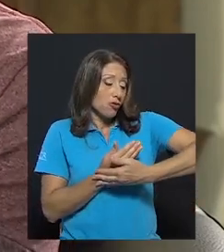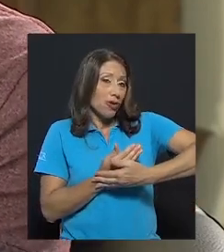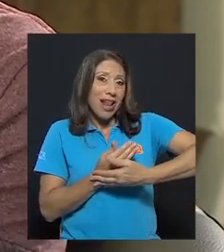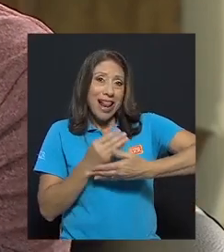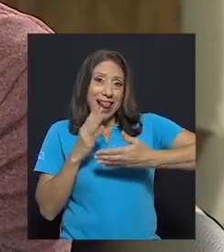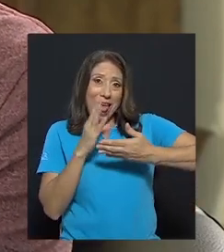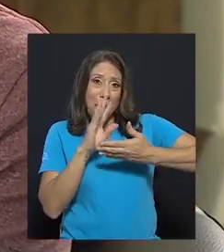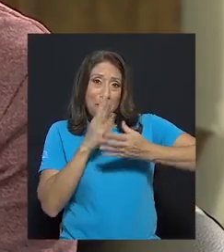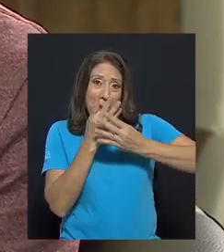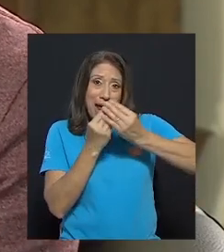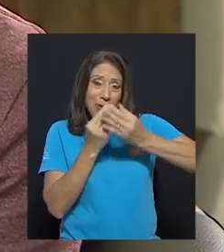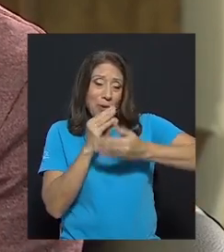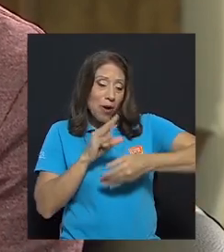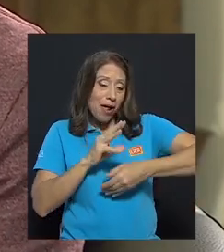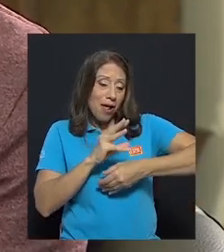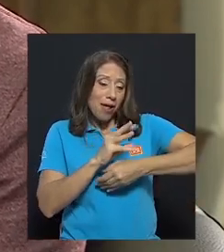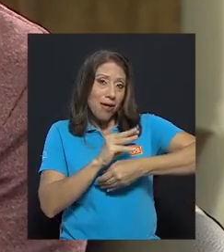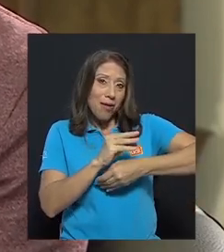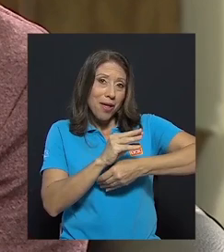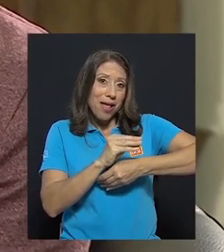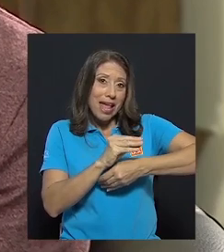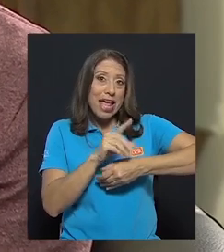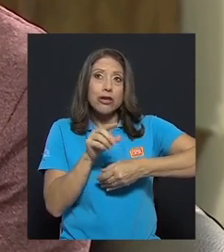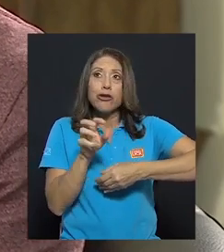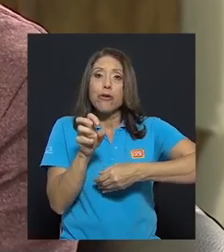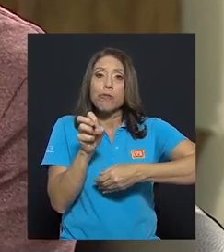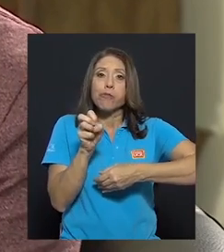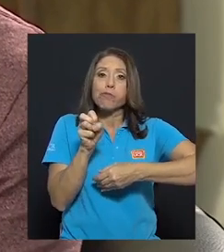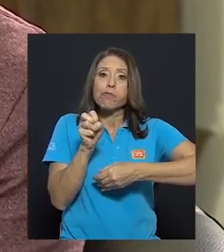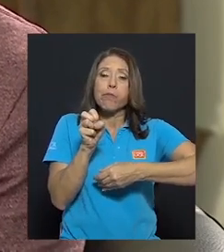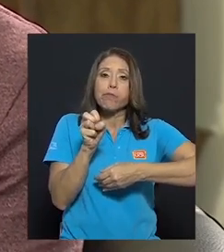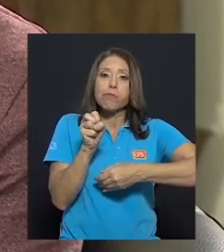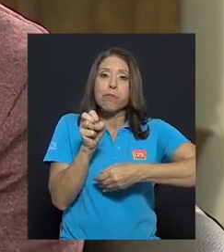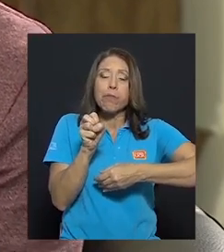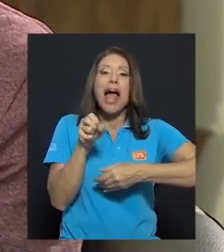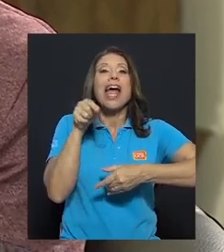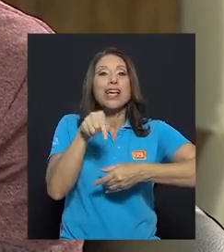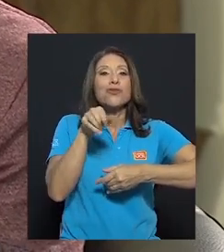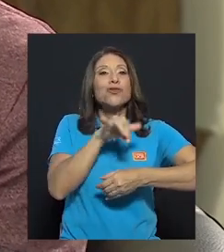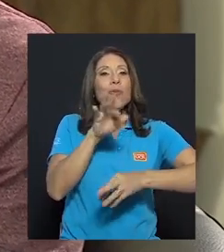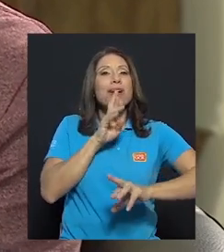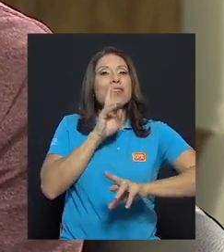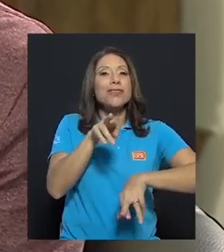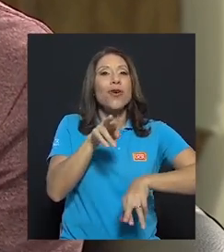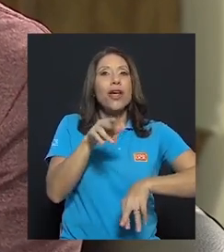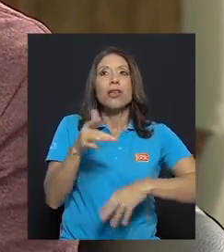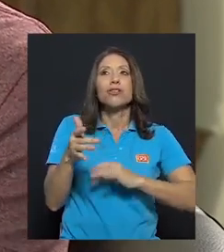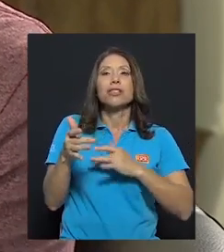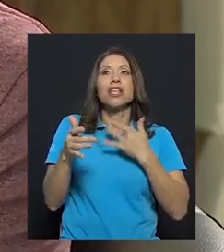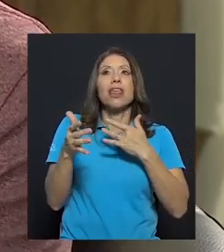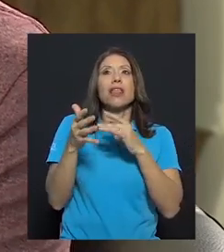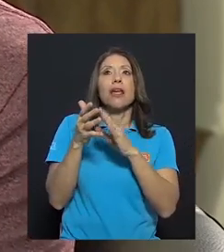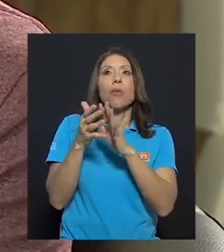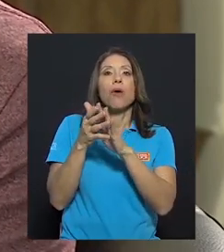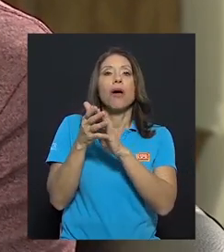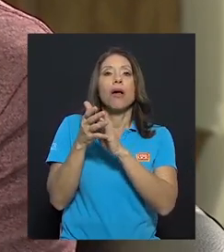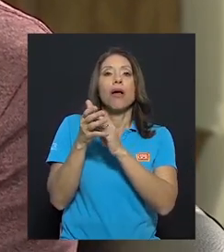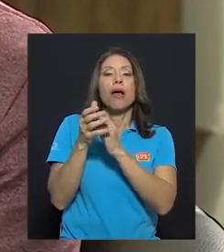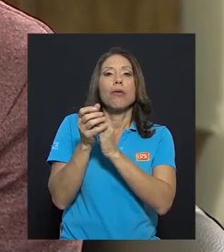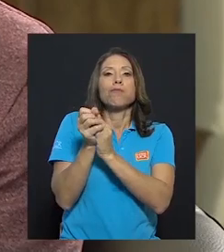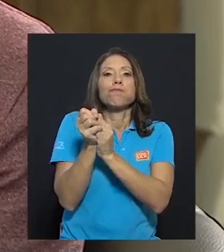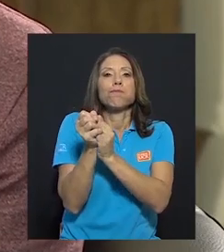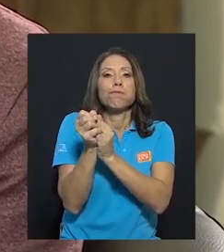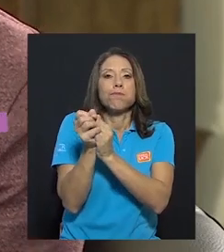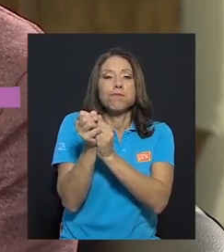y algunos aprietan muy fuerte. Bueno, eso es como una reacción que ellos tienen, en que ellos tal vez sienten algo y ellos lo que hacen es apretar,